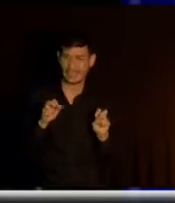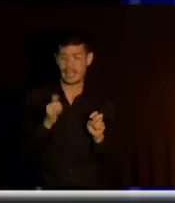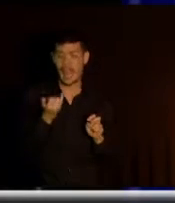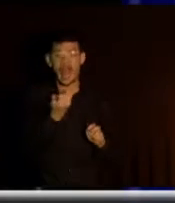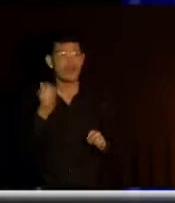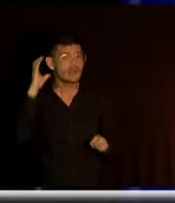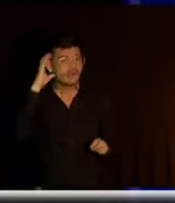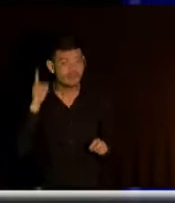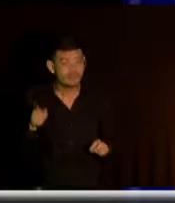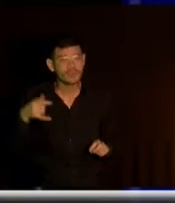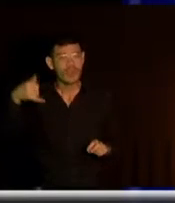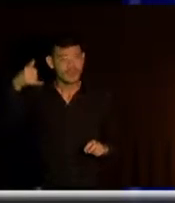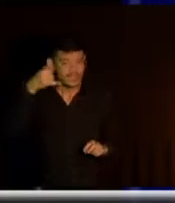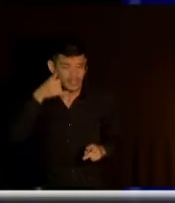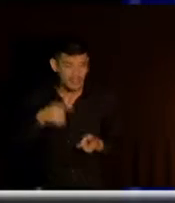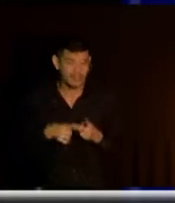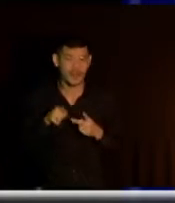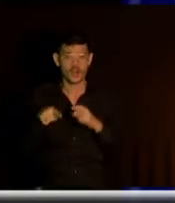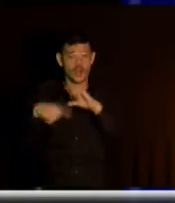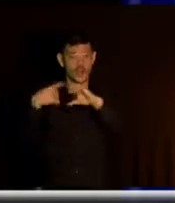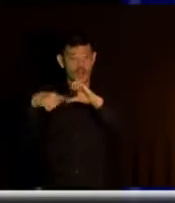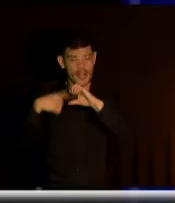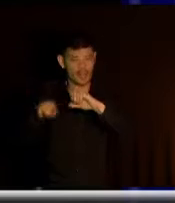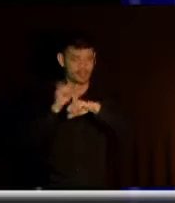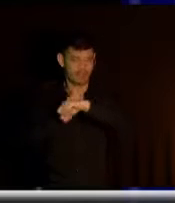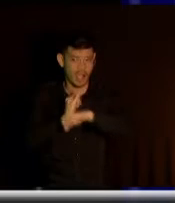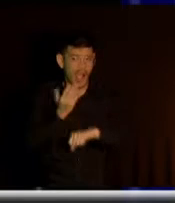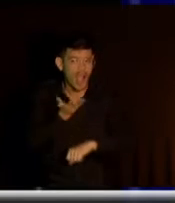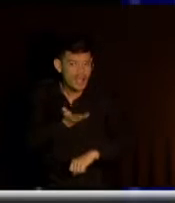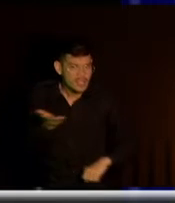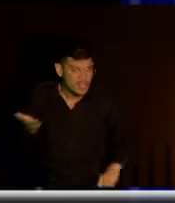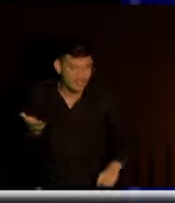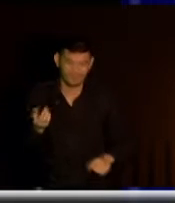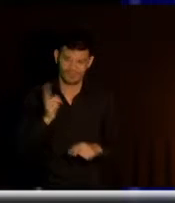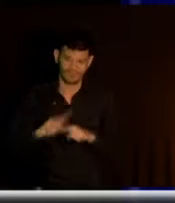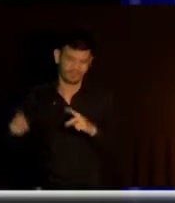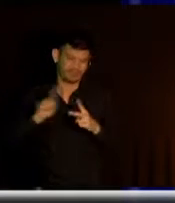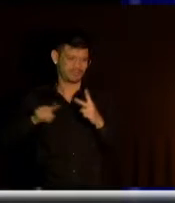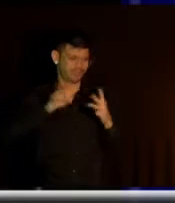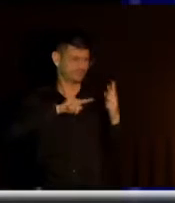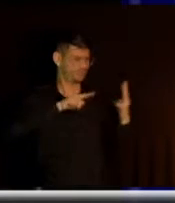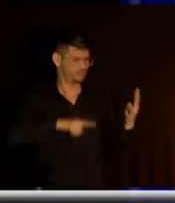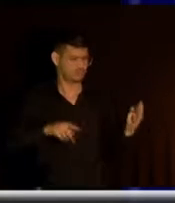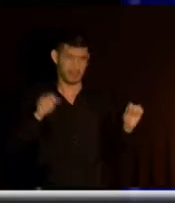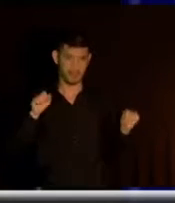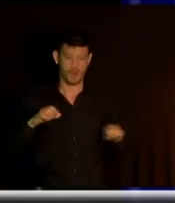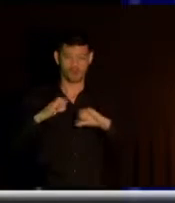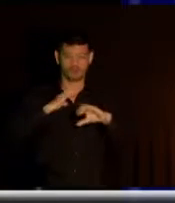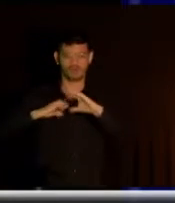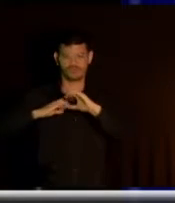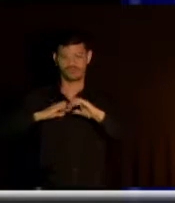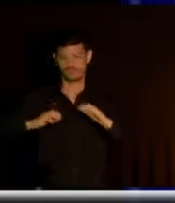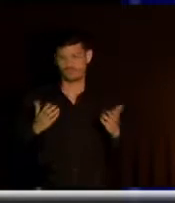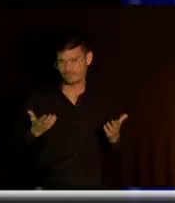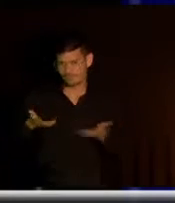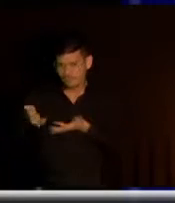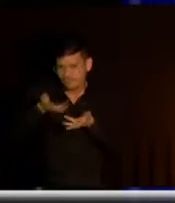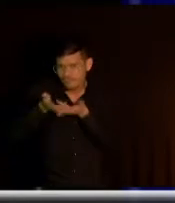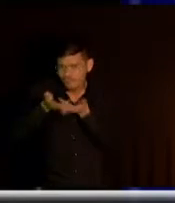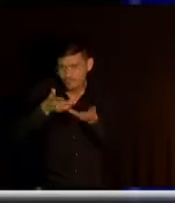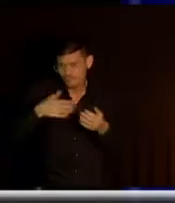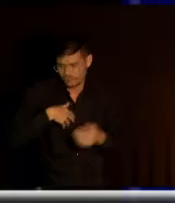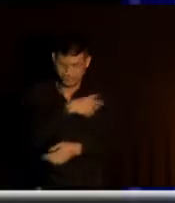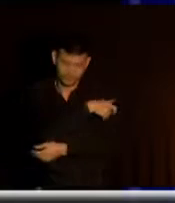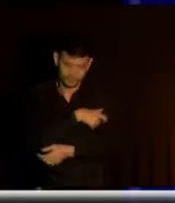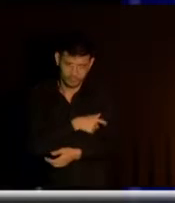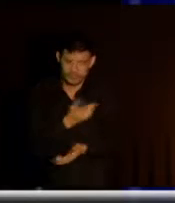teléfonos, los correos institucionales, hay diferentes canales de comunicación con el comité. Úsenlos.